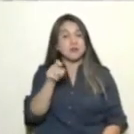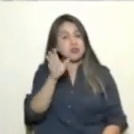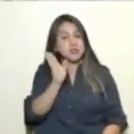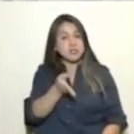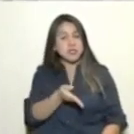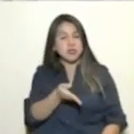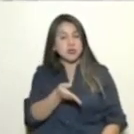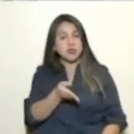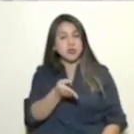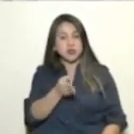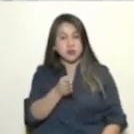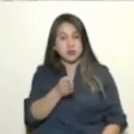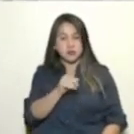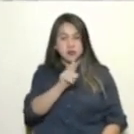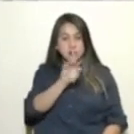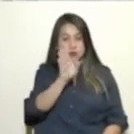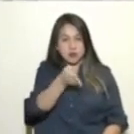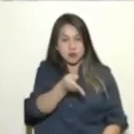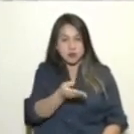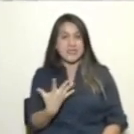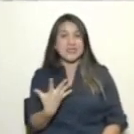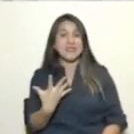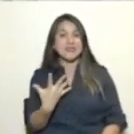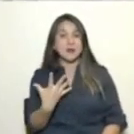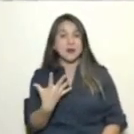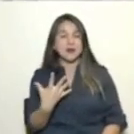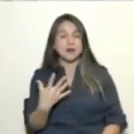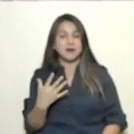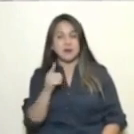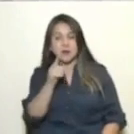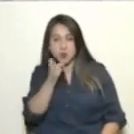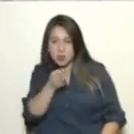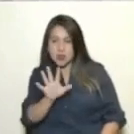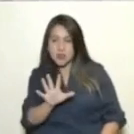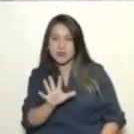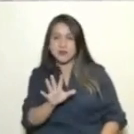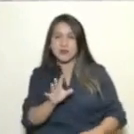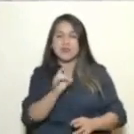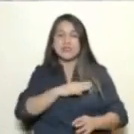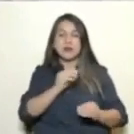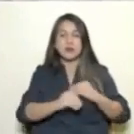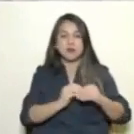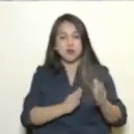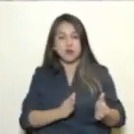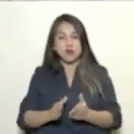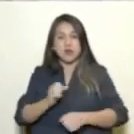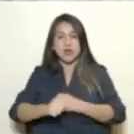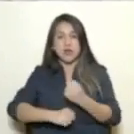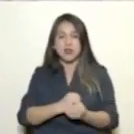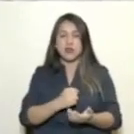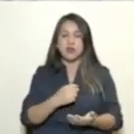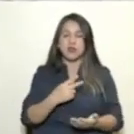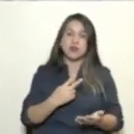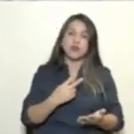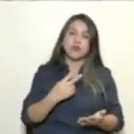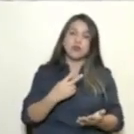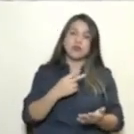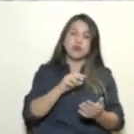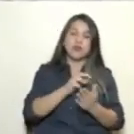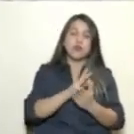o sea, la quinta parte de lo que Chile produce desde el año 92-93 hasta